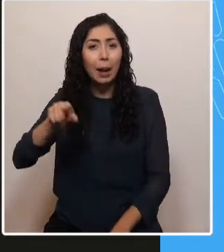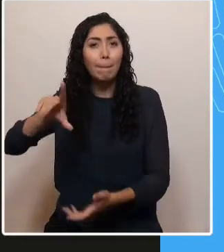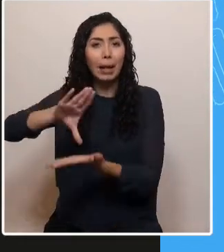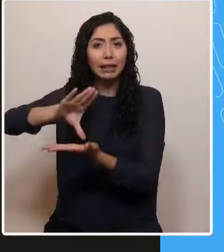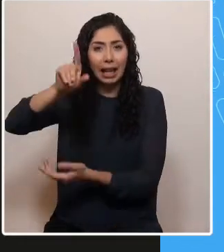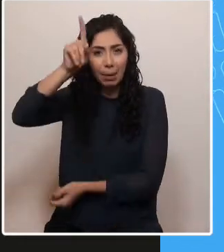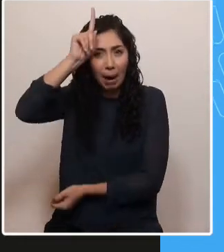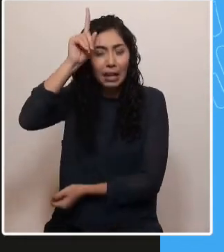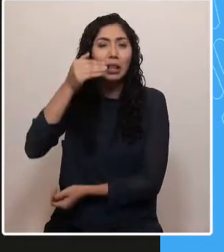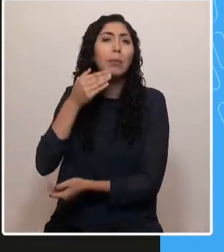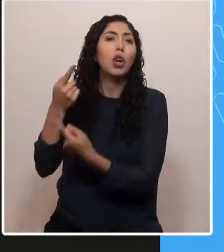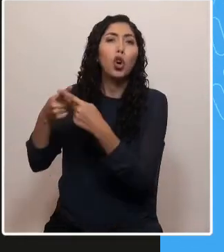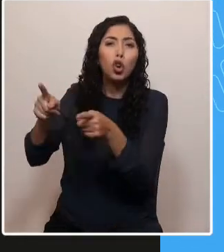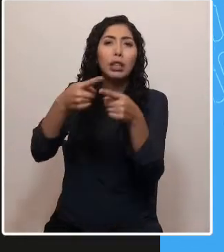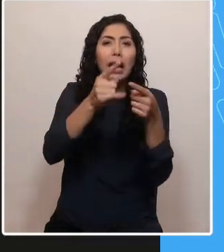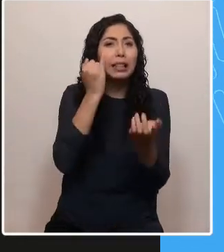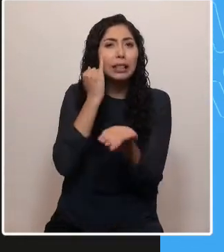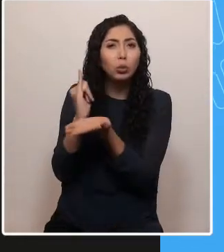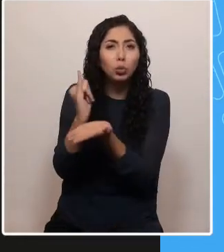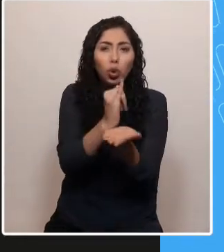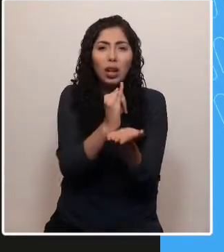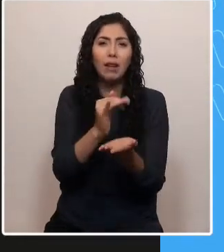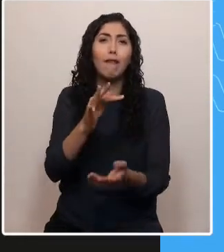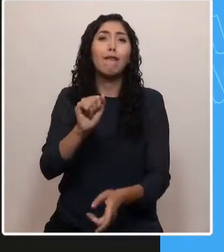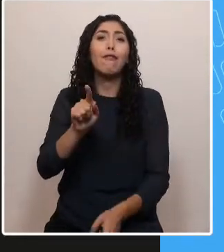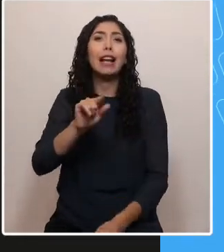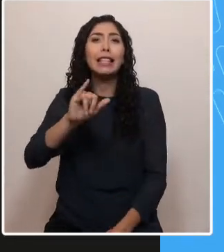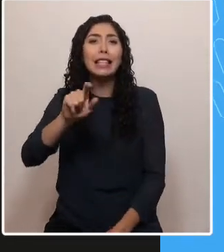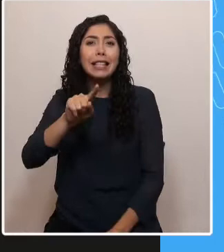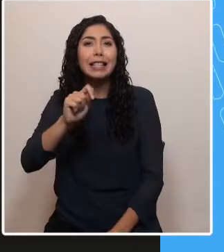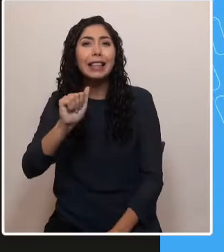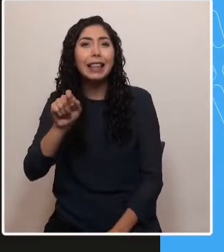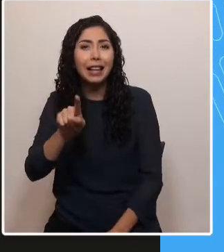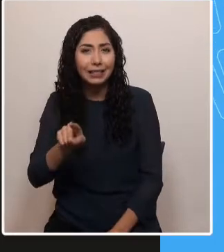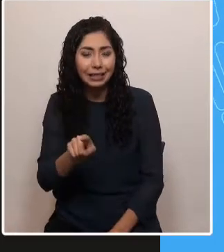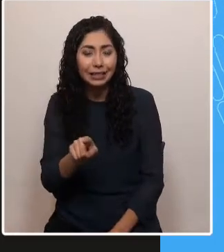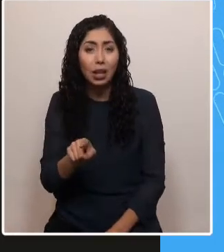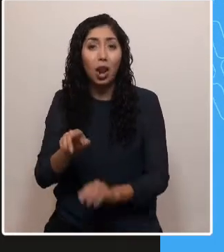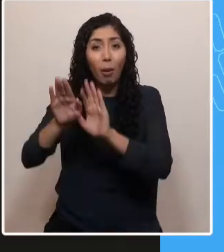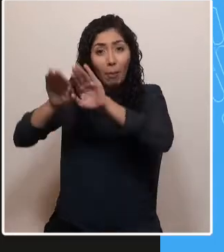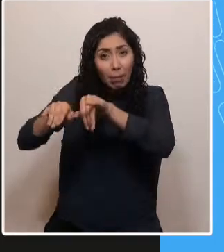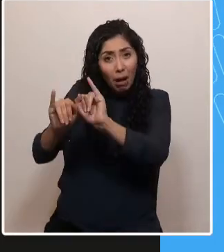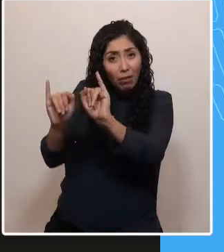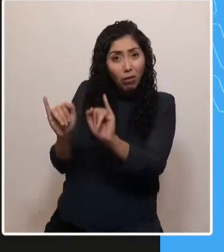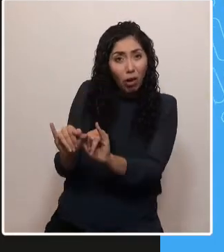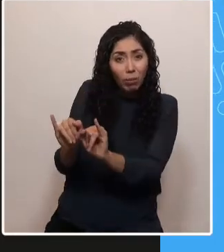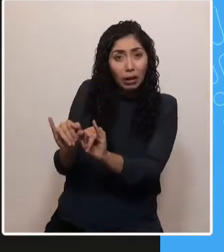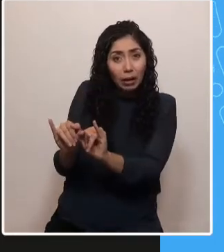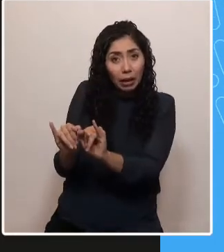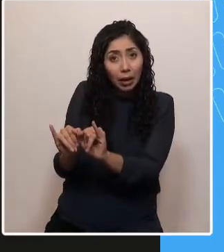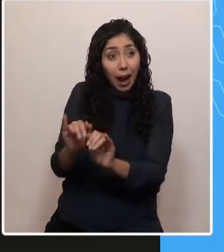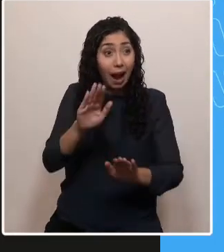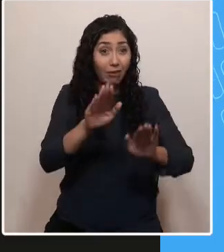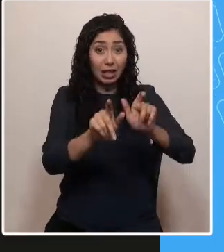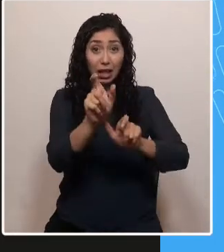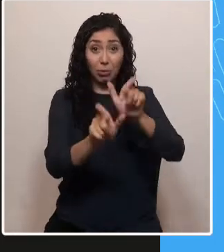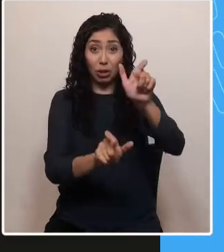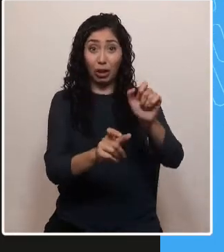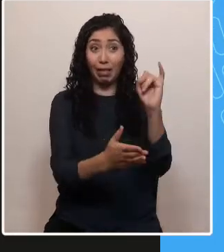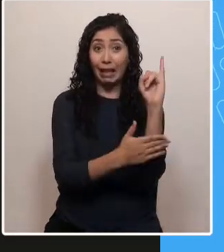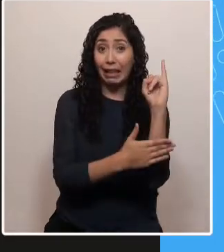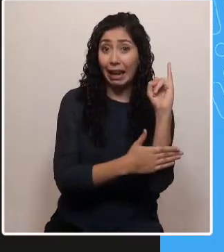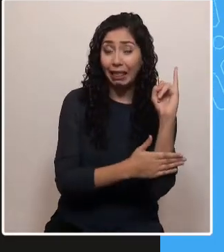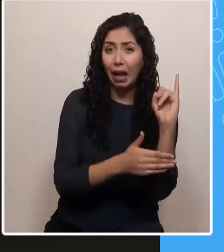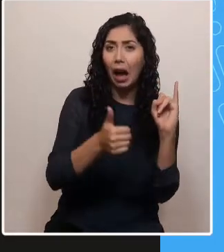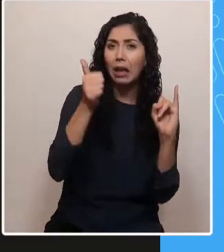que realmente son fascistas. Ese mismo fascismo que muchas veces convencionales de izquierda, como te escuchábamos el día de ayer, nos trataban